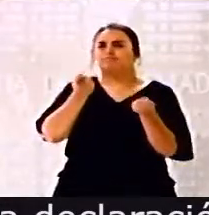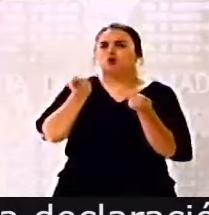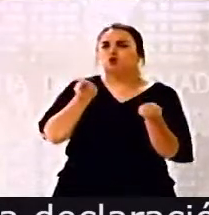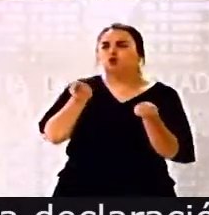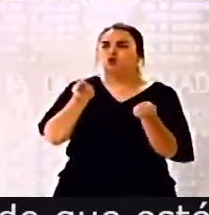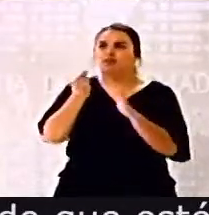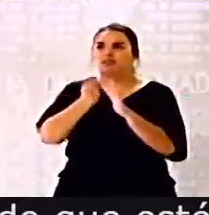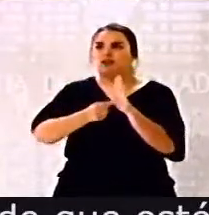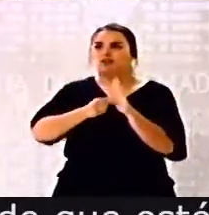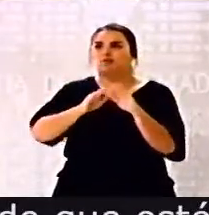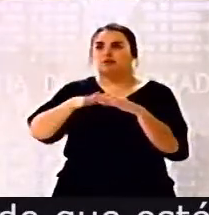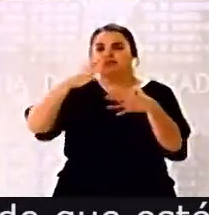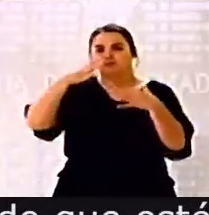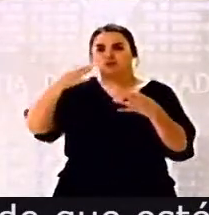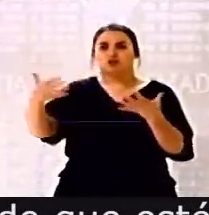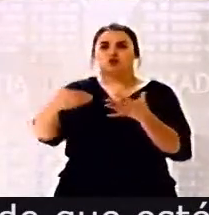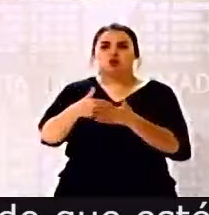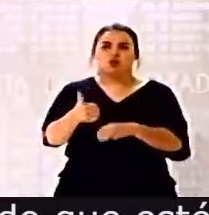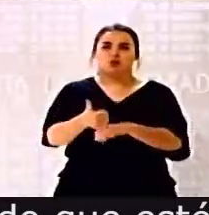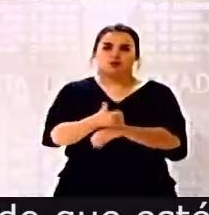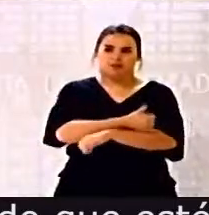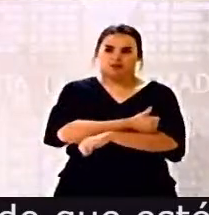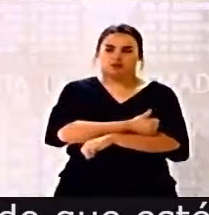es una seguridad para todos los ciudadanos,